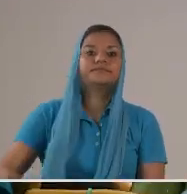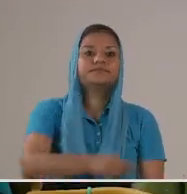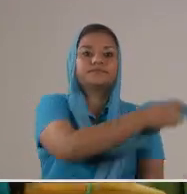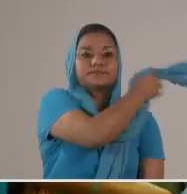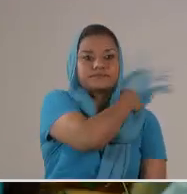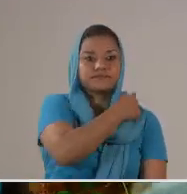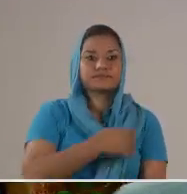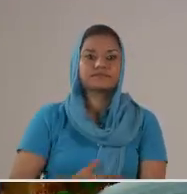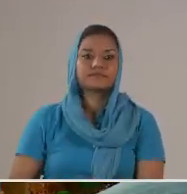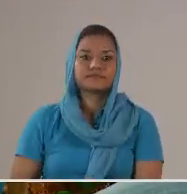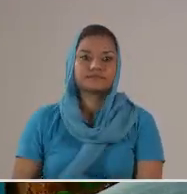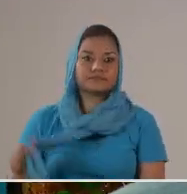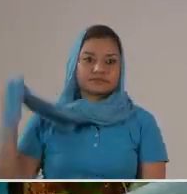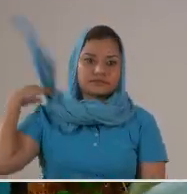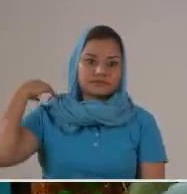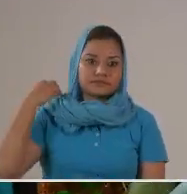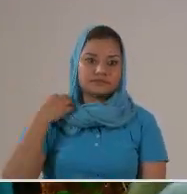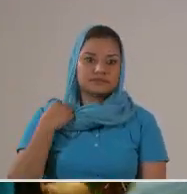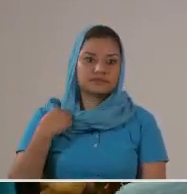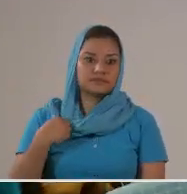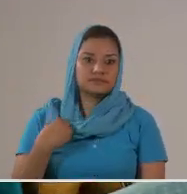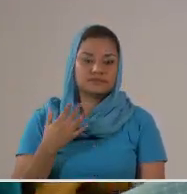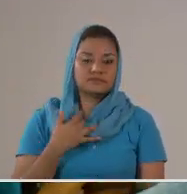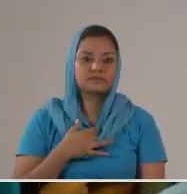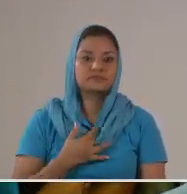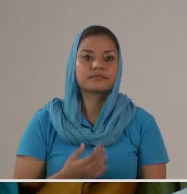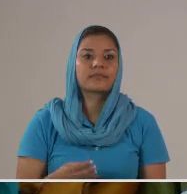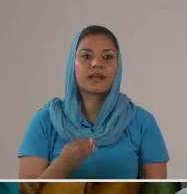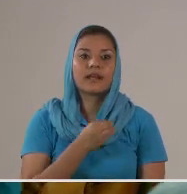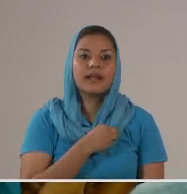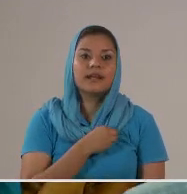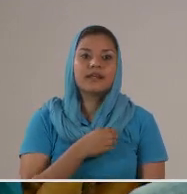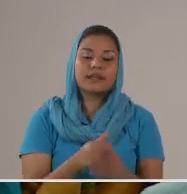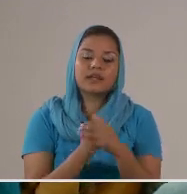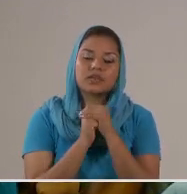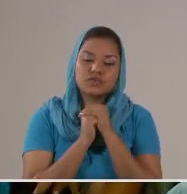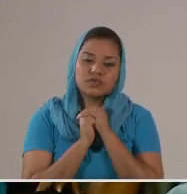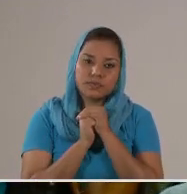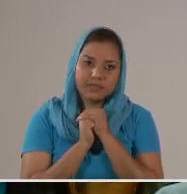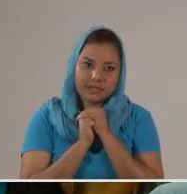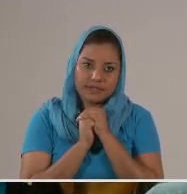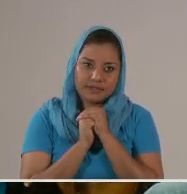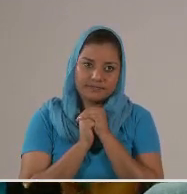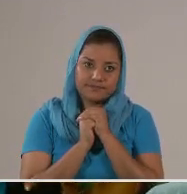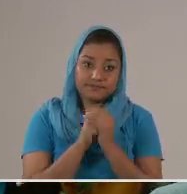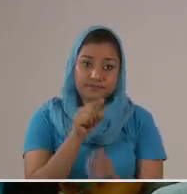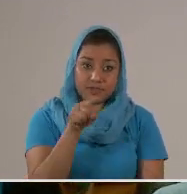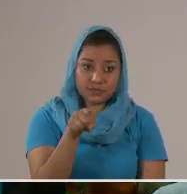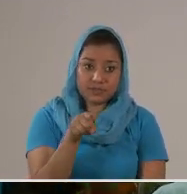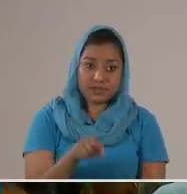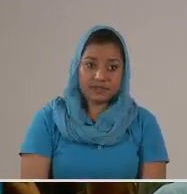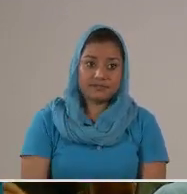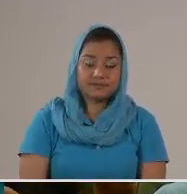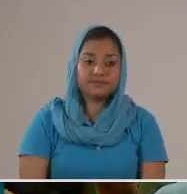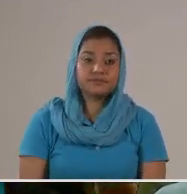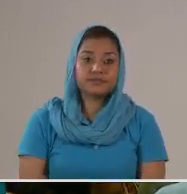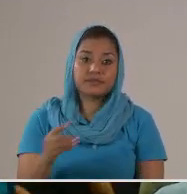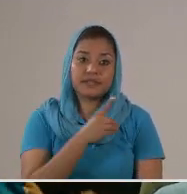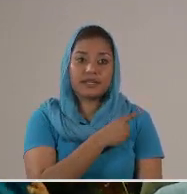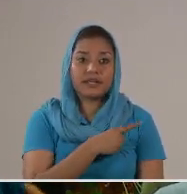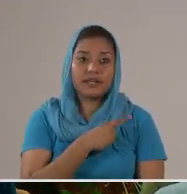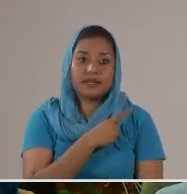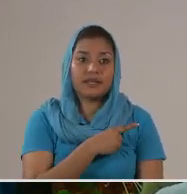discriminación y le le quiero suplicar hermano a usted que